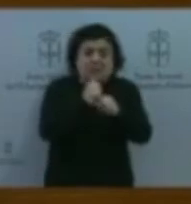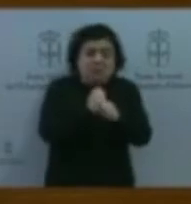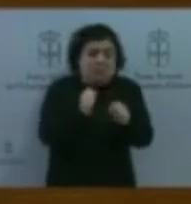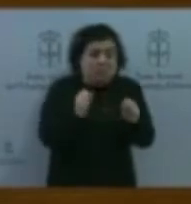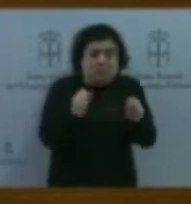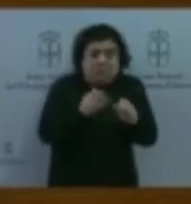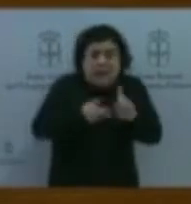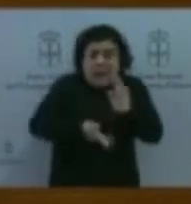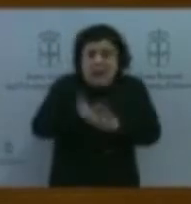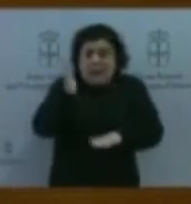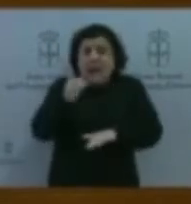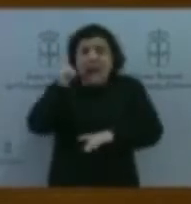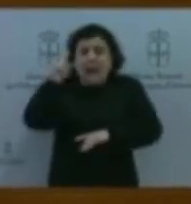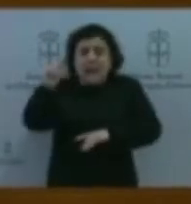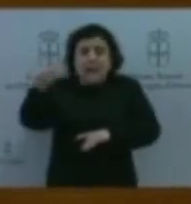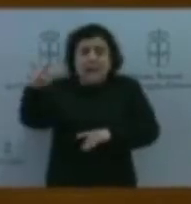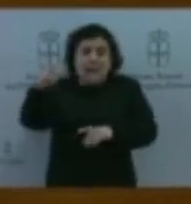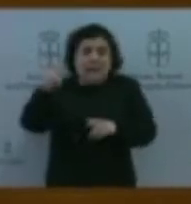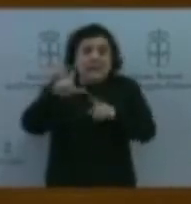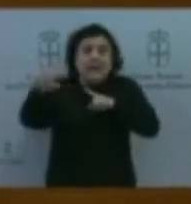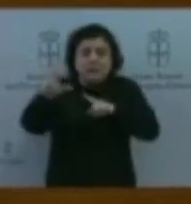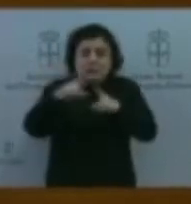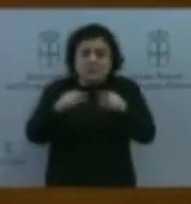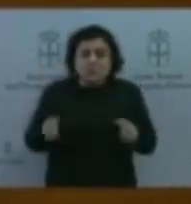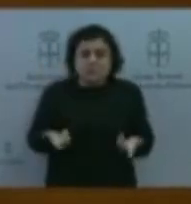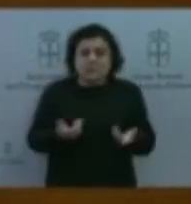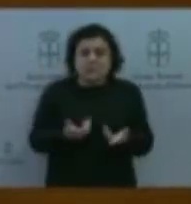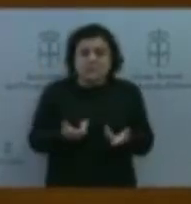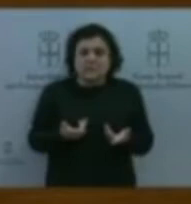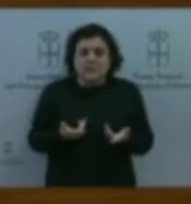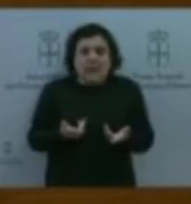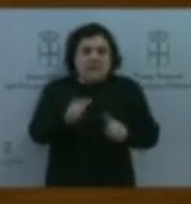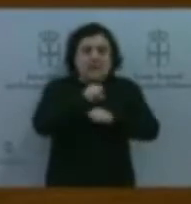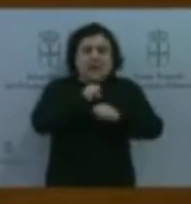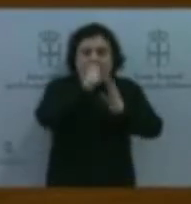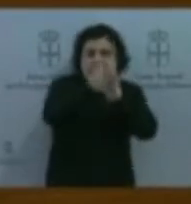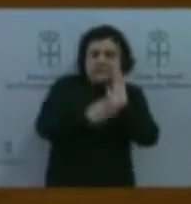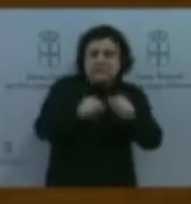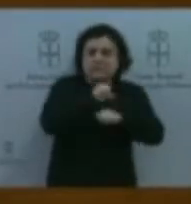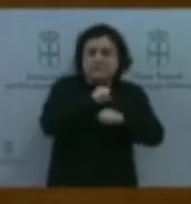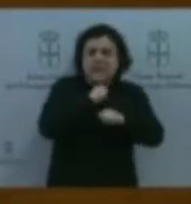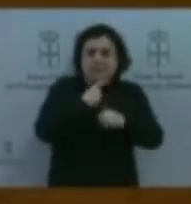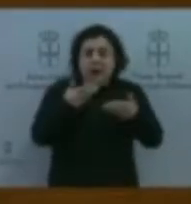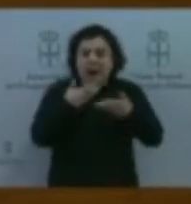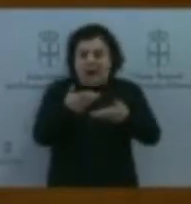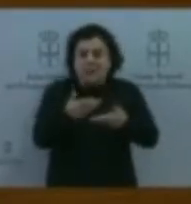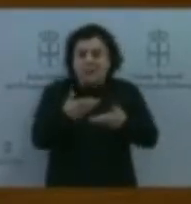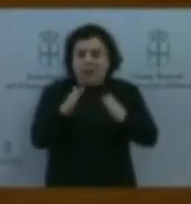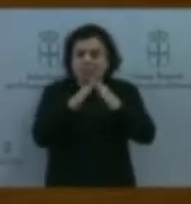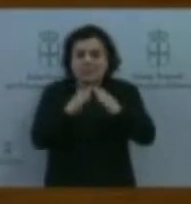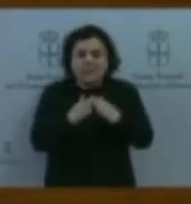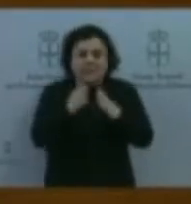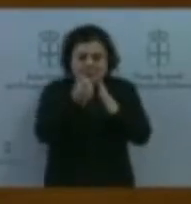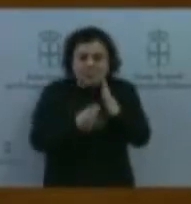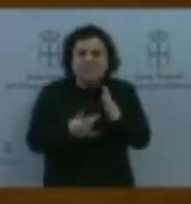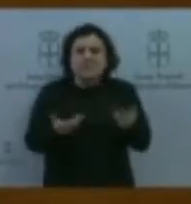Y tenemos 2 años de lista de espera para ayuda a domicilio, para algunos aspectos. ¿Cómo afrontamos este problema? ¿Y cómo